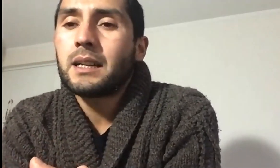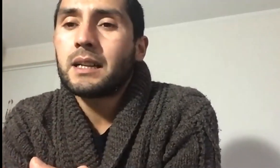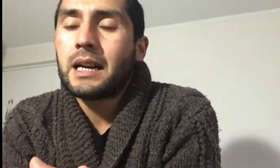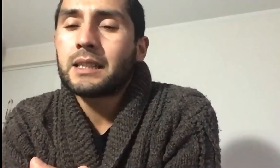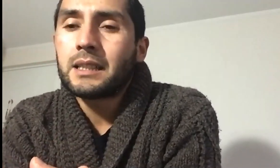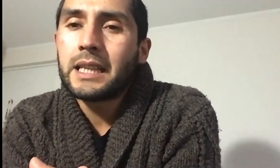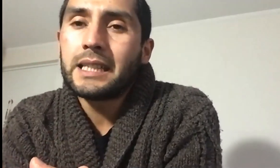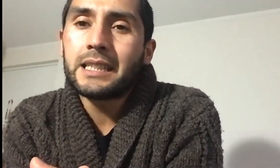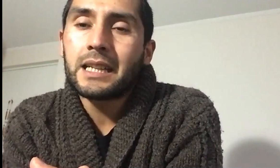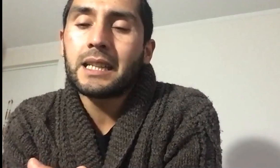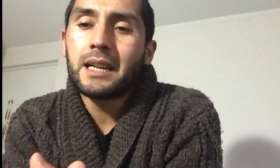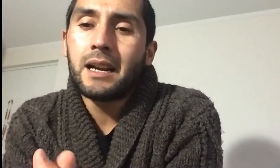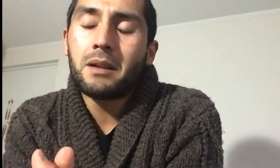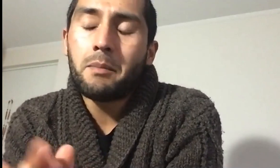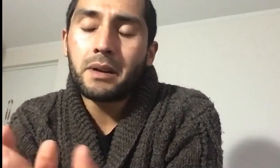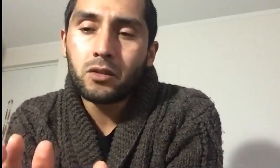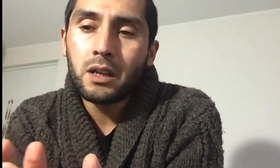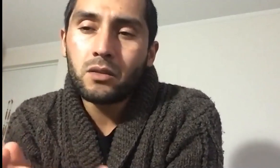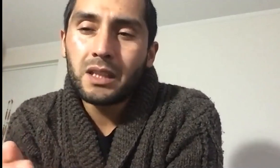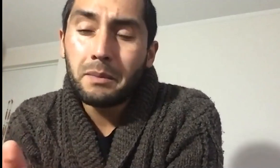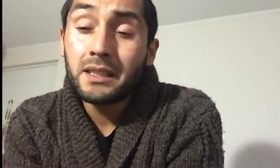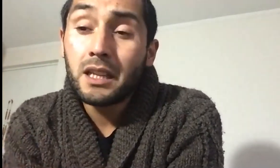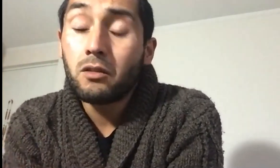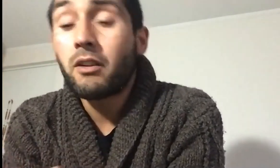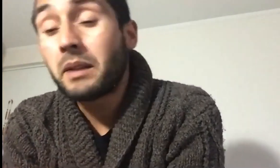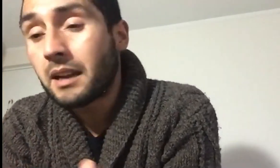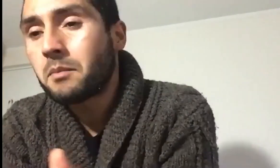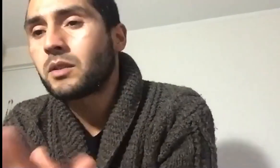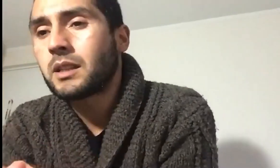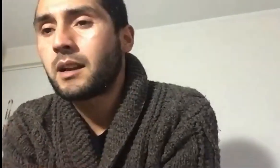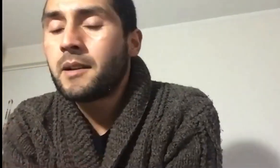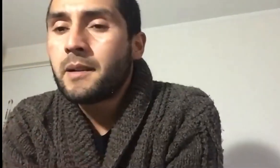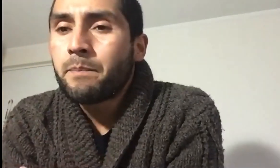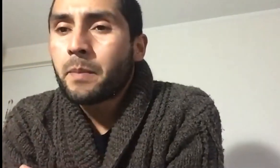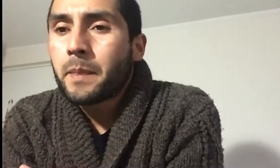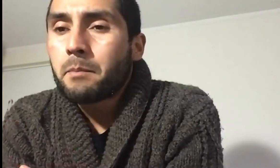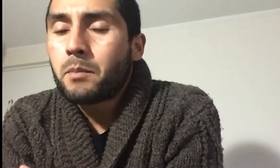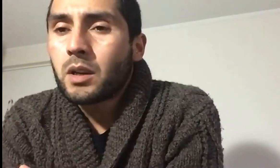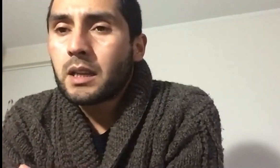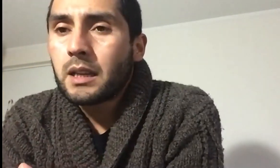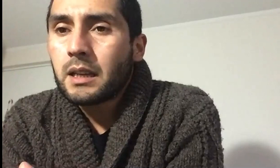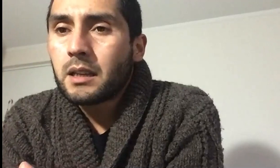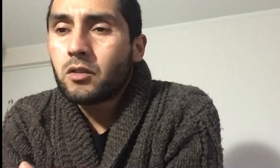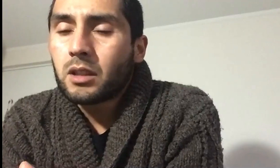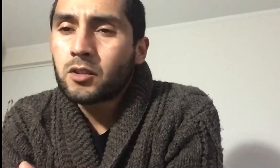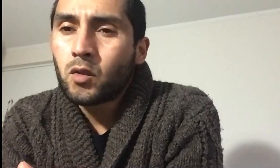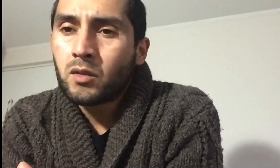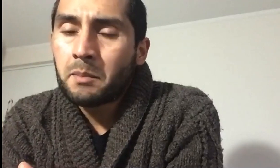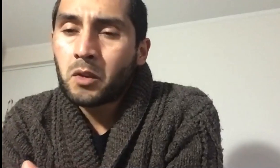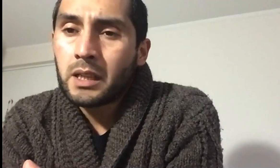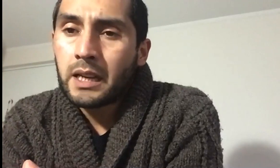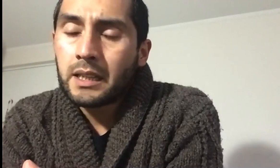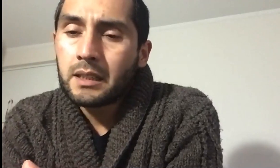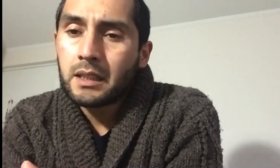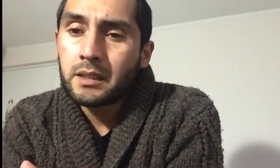poder atender y tratar a las personas con demencia y sus familias, ¿ya? Porque no tan solo es